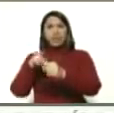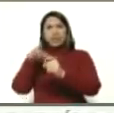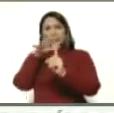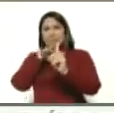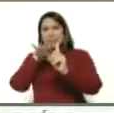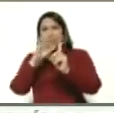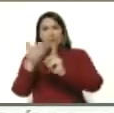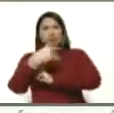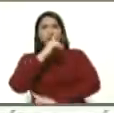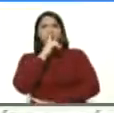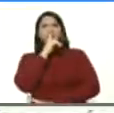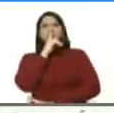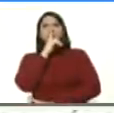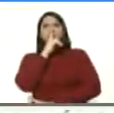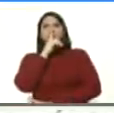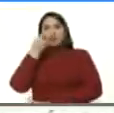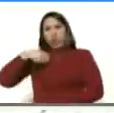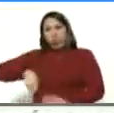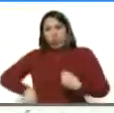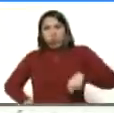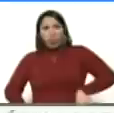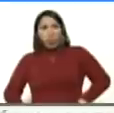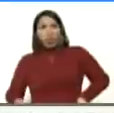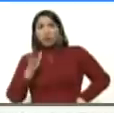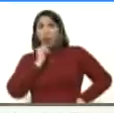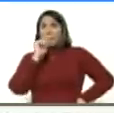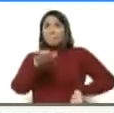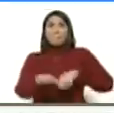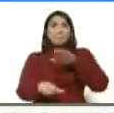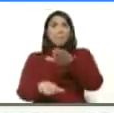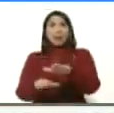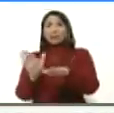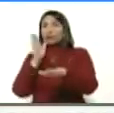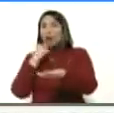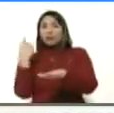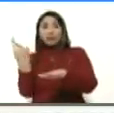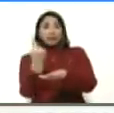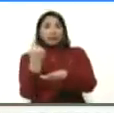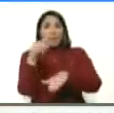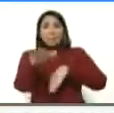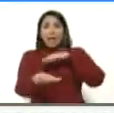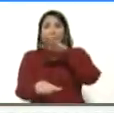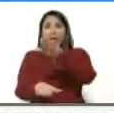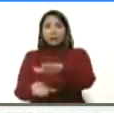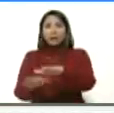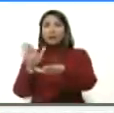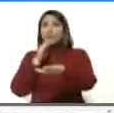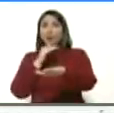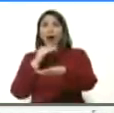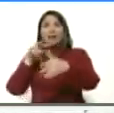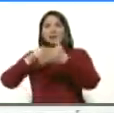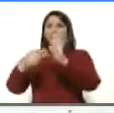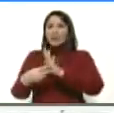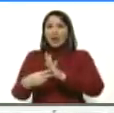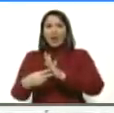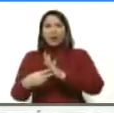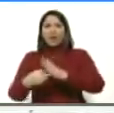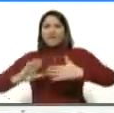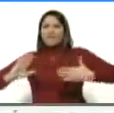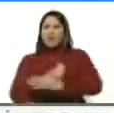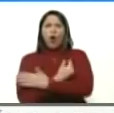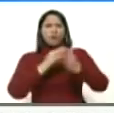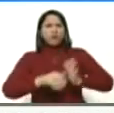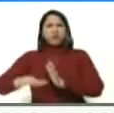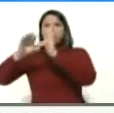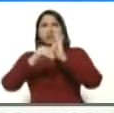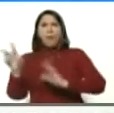entramado. No han dado paso, no han dado un solo paso que no tenga el significado de despojar a